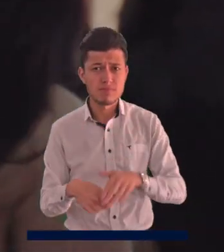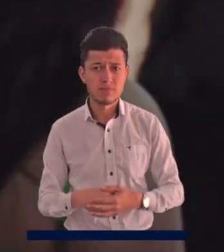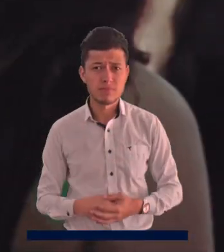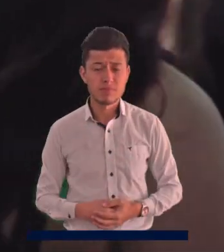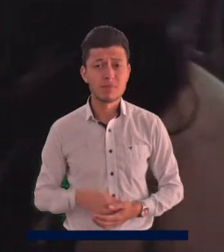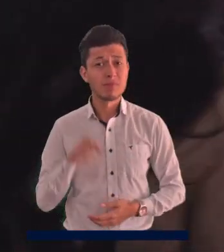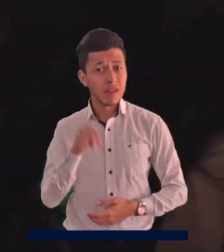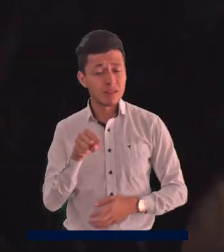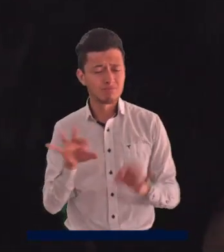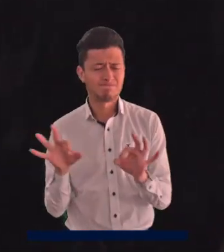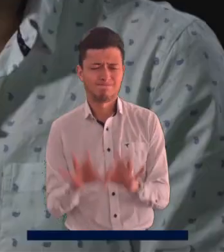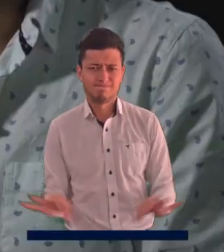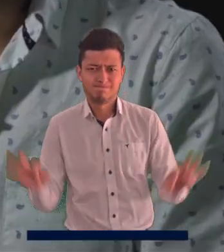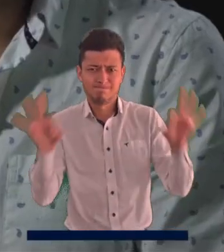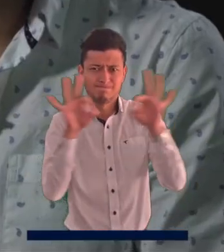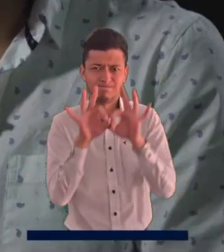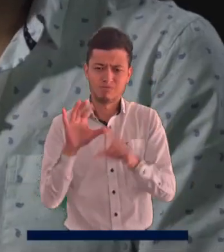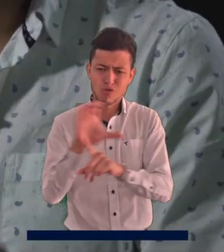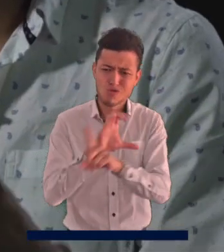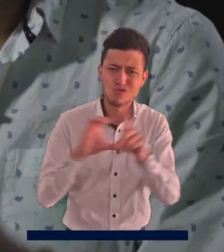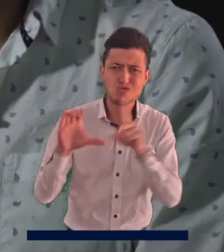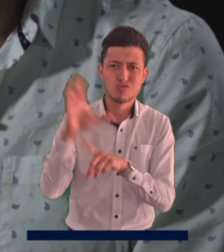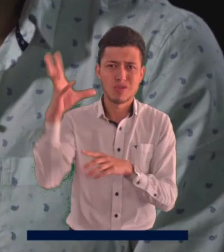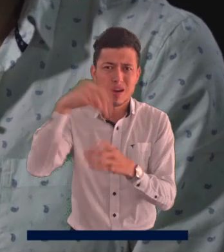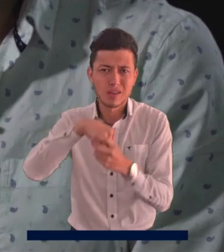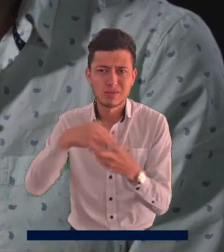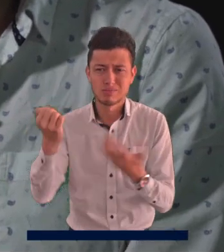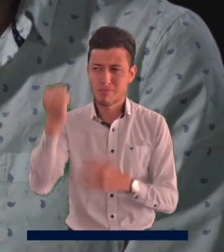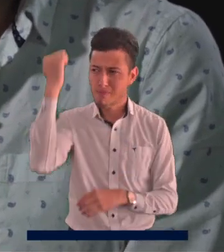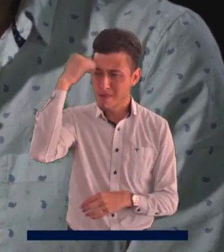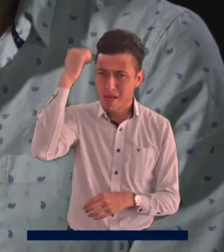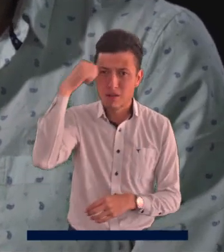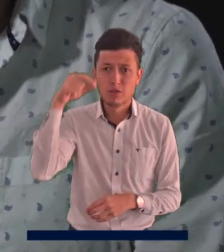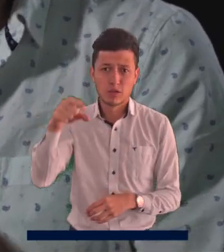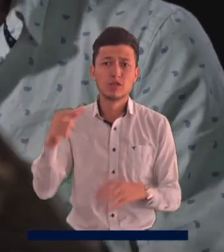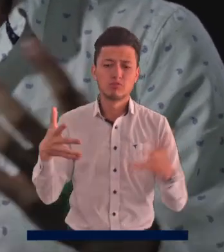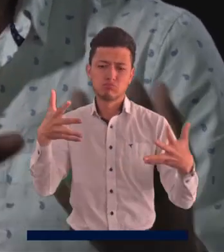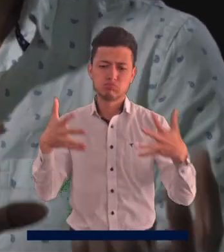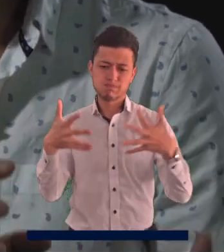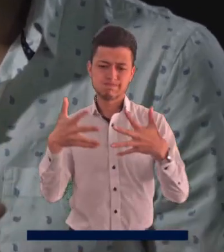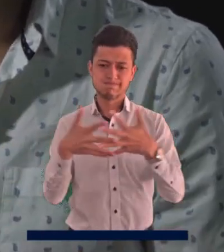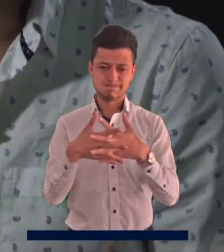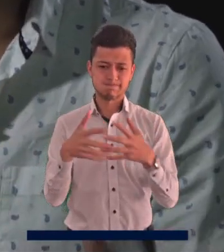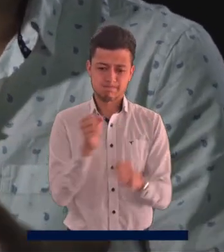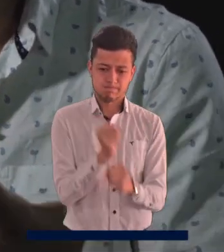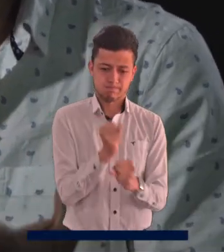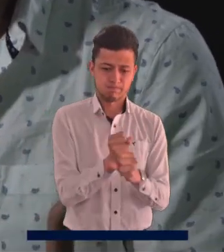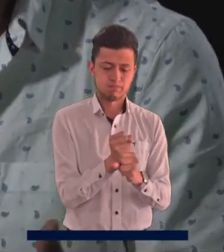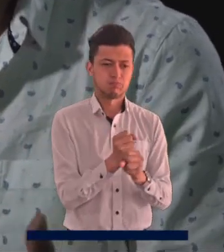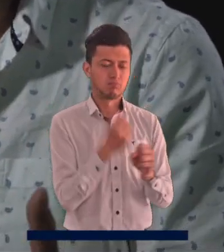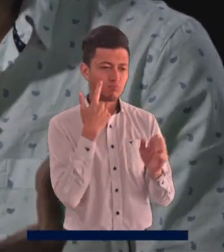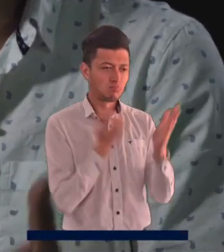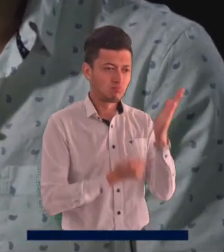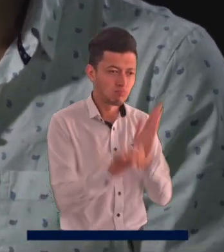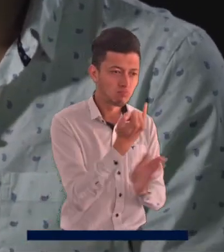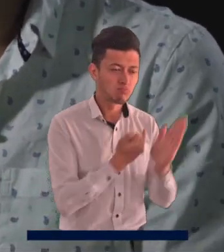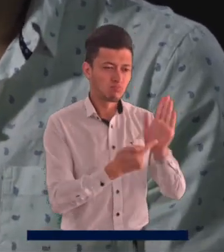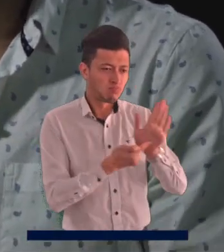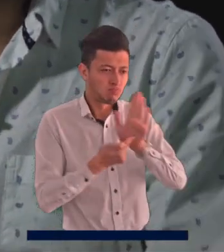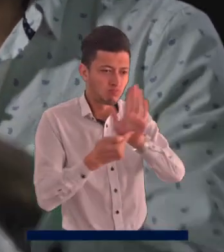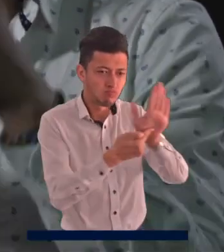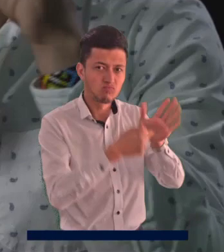de él. Por eso es importante el programa cultural y pedagógico porque complementa el trabajo museográfico,